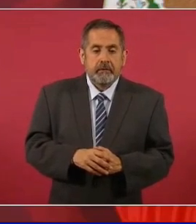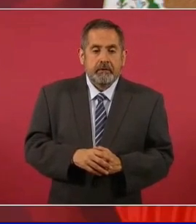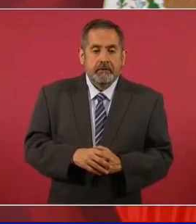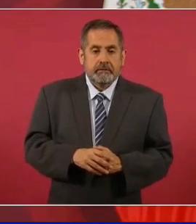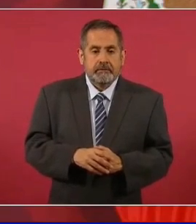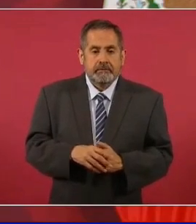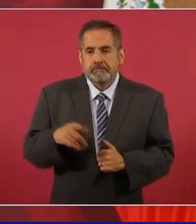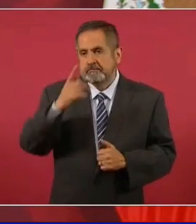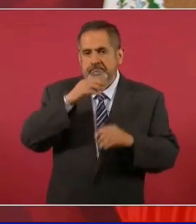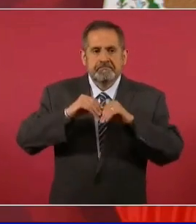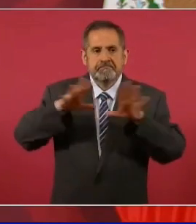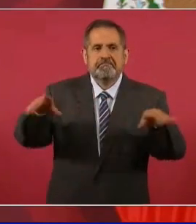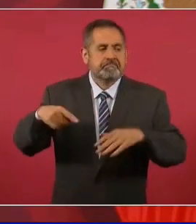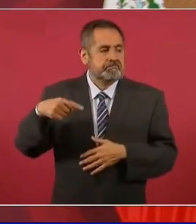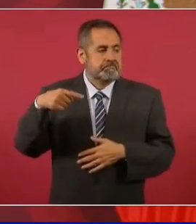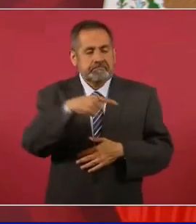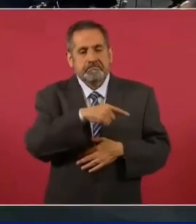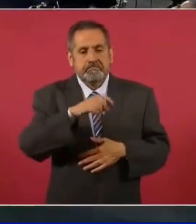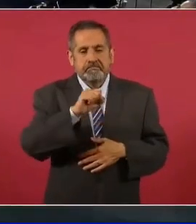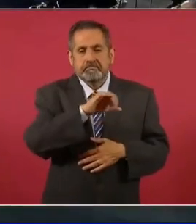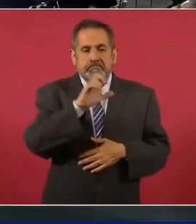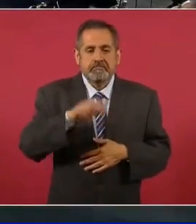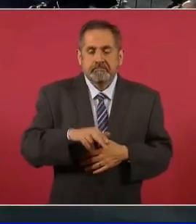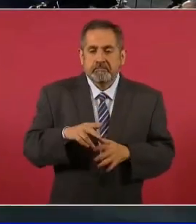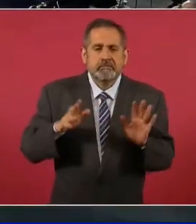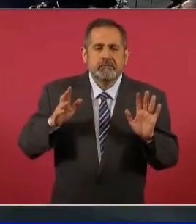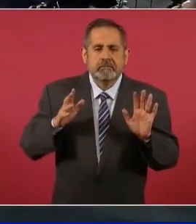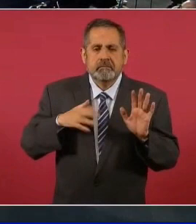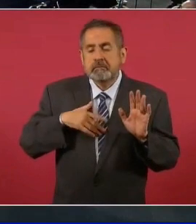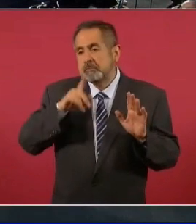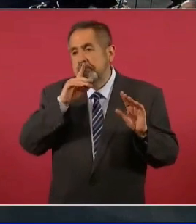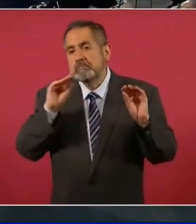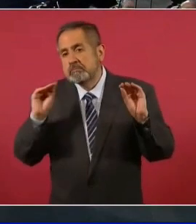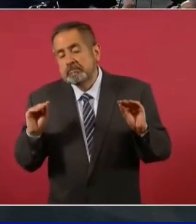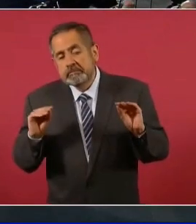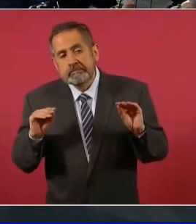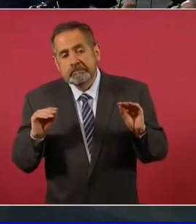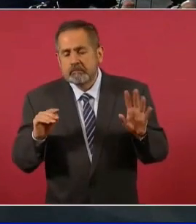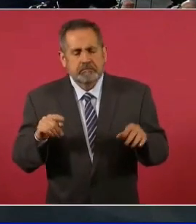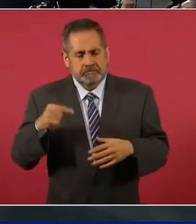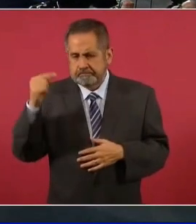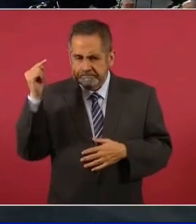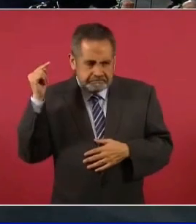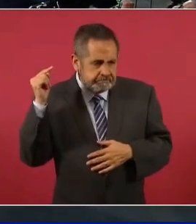se sabría no nos íbamos no nos vamos a quedar este